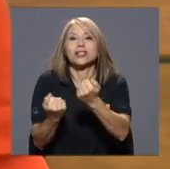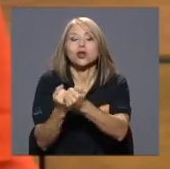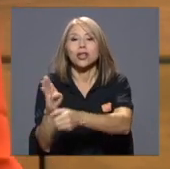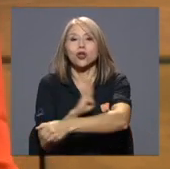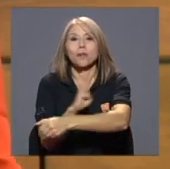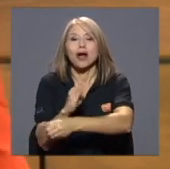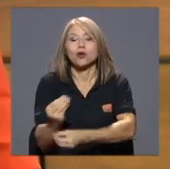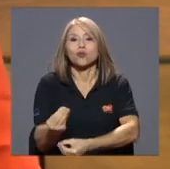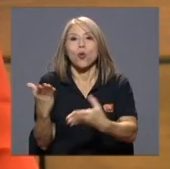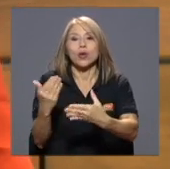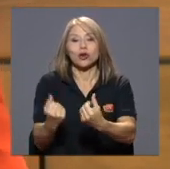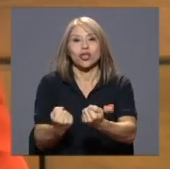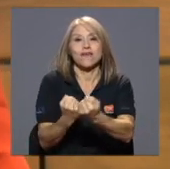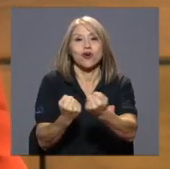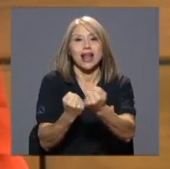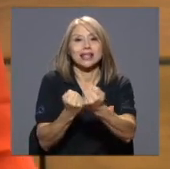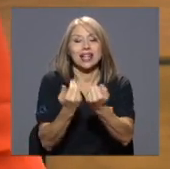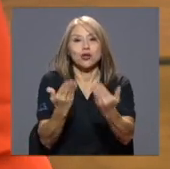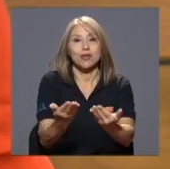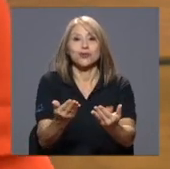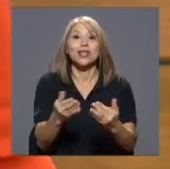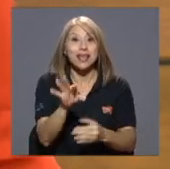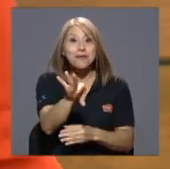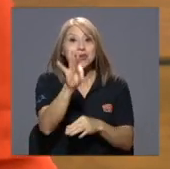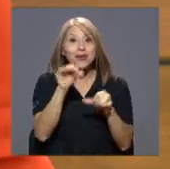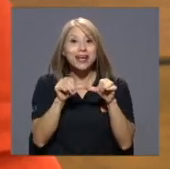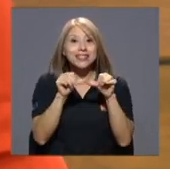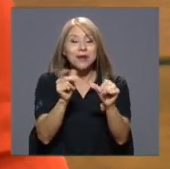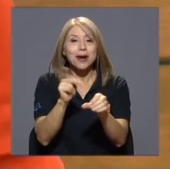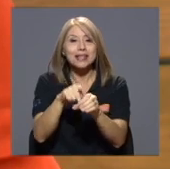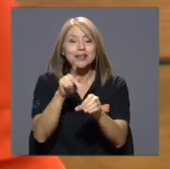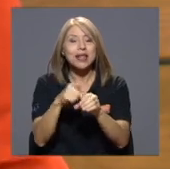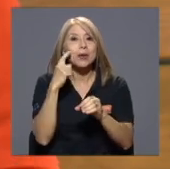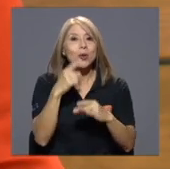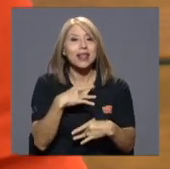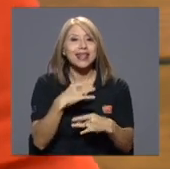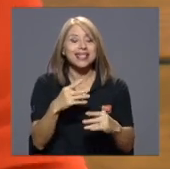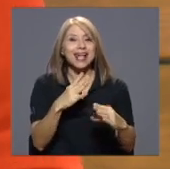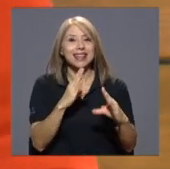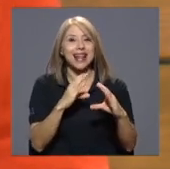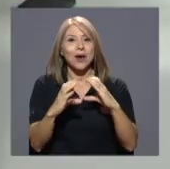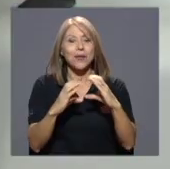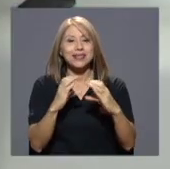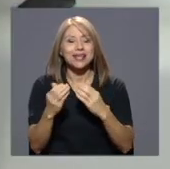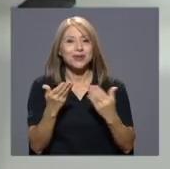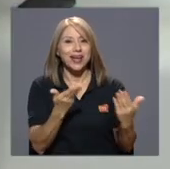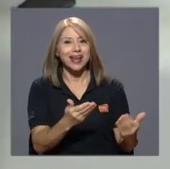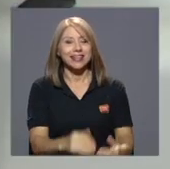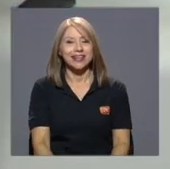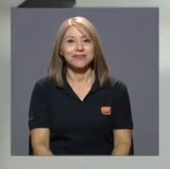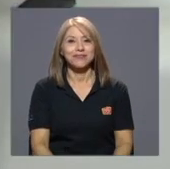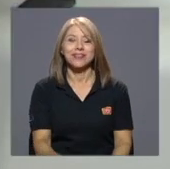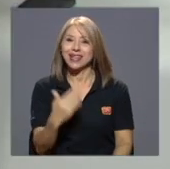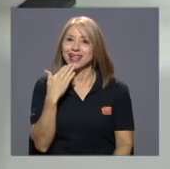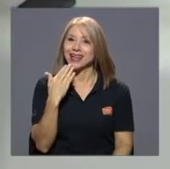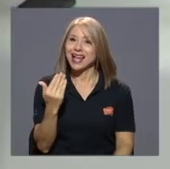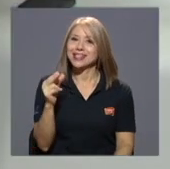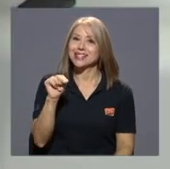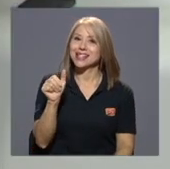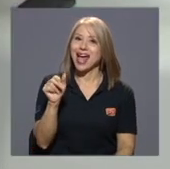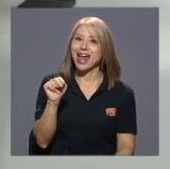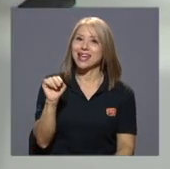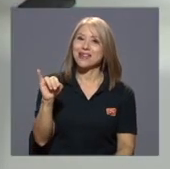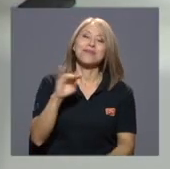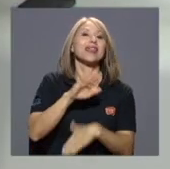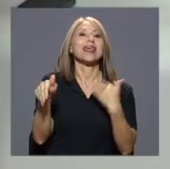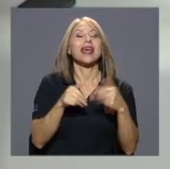los mismos. Los invito a que sigan participando porque la conversación está muy, muy interesante. Adelante, Marlon. Gracias, Nani, y por supuesto a todas las personas